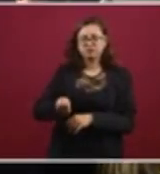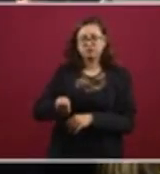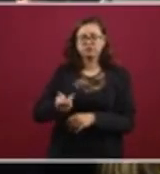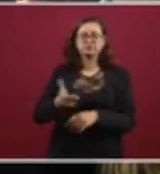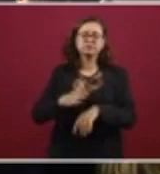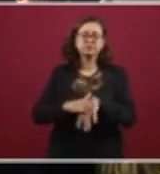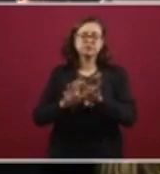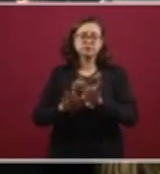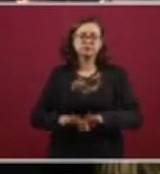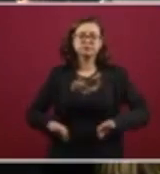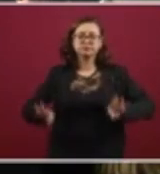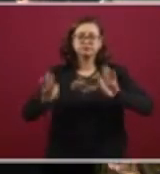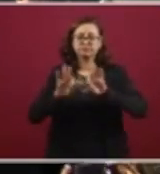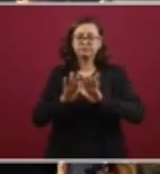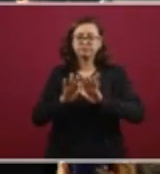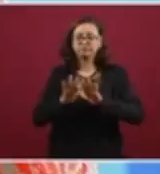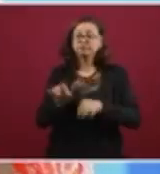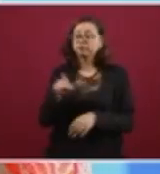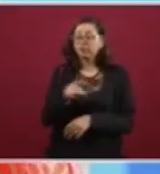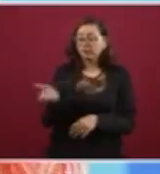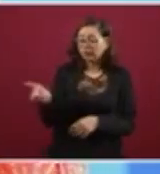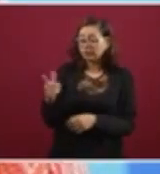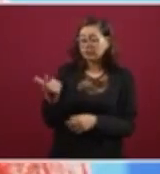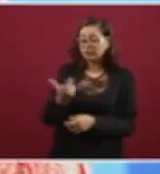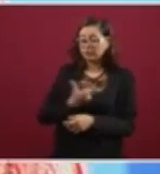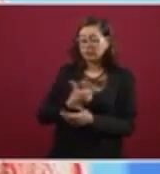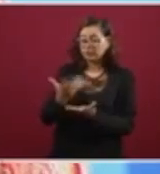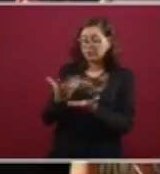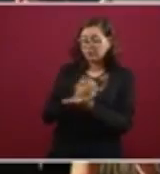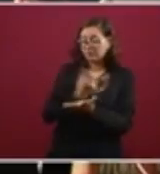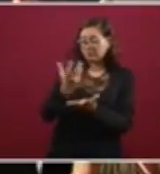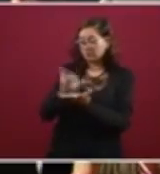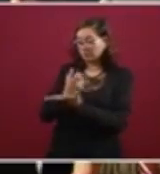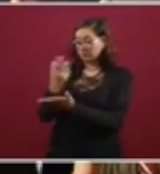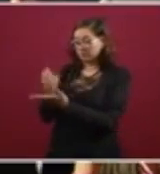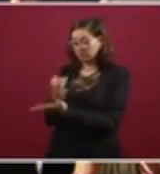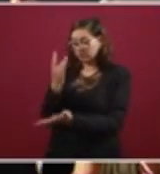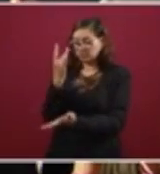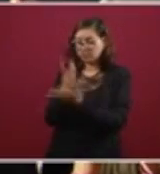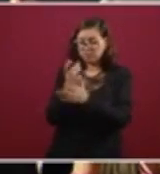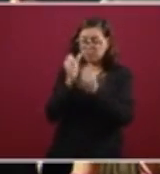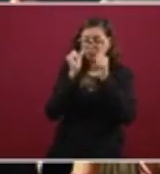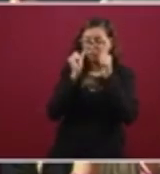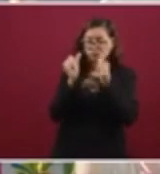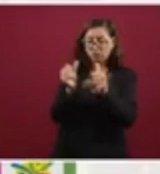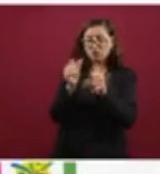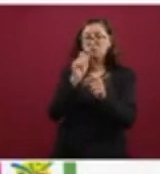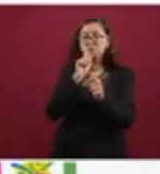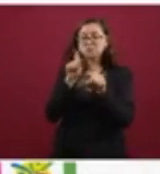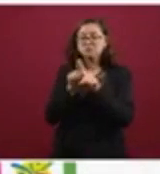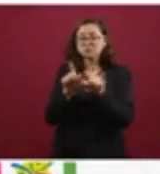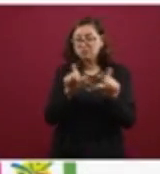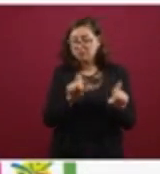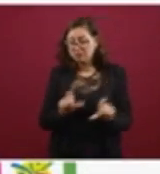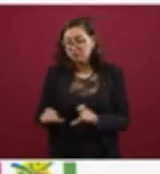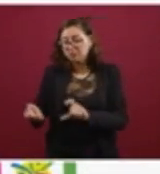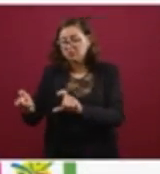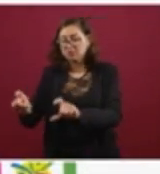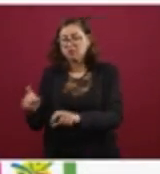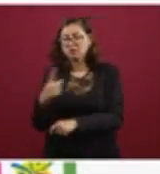solamente valoramos a quienes ganaron medalla. El dato que aparece en la parte inferior en azul, del 4 al 8,